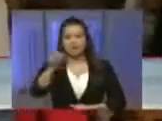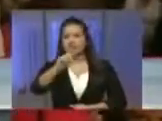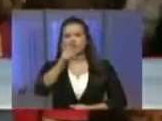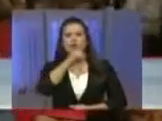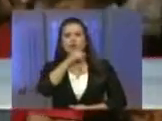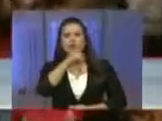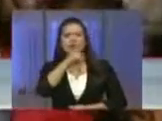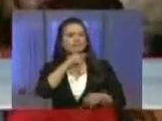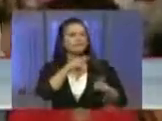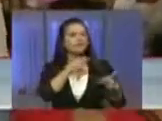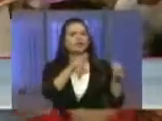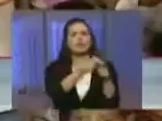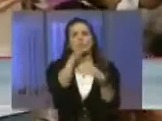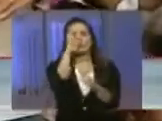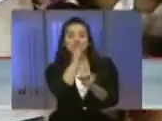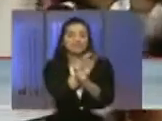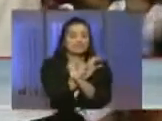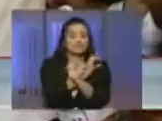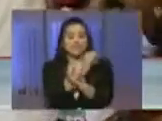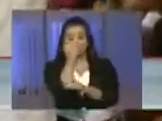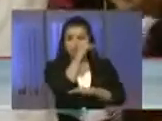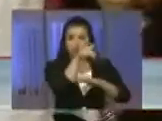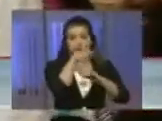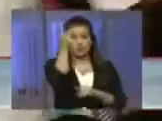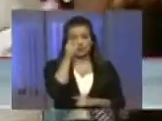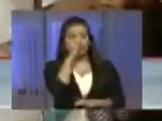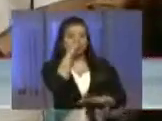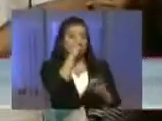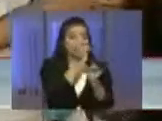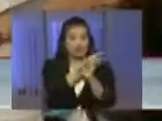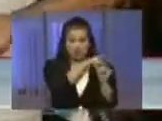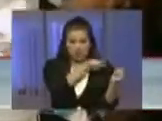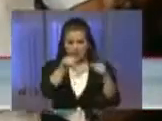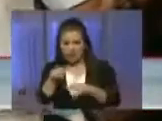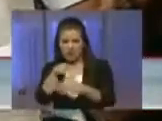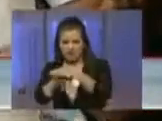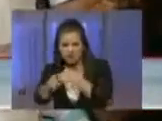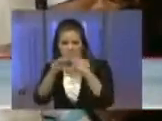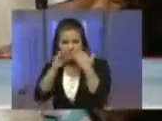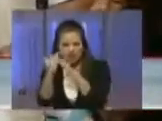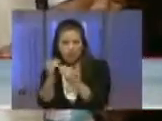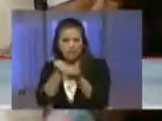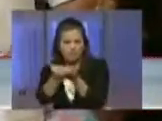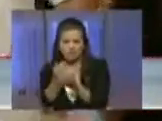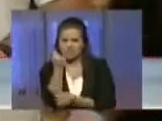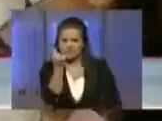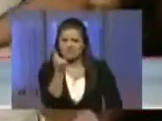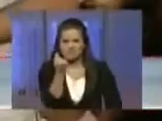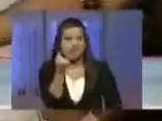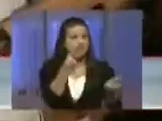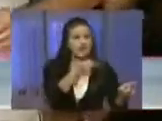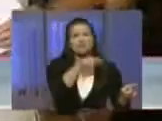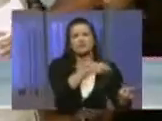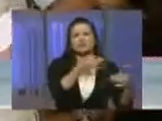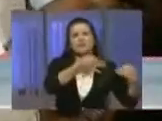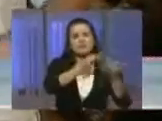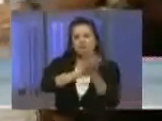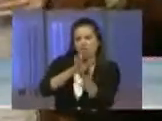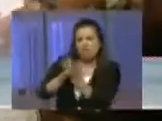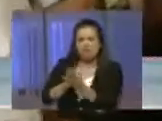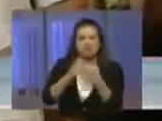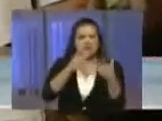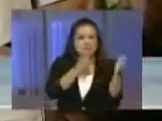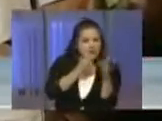de esas cifras de la asamblea nacional burguesa que lo que anda es destruyendo conspirando aquí andamos nosotros todos los